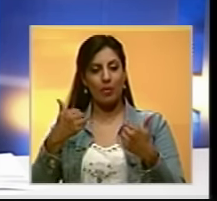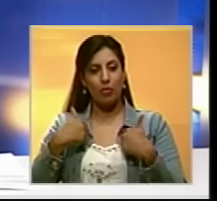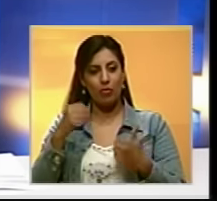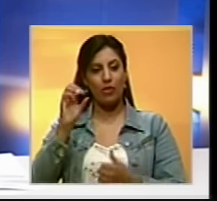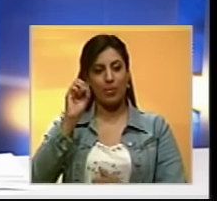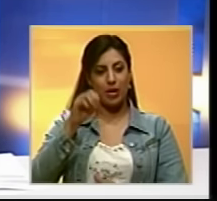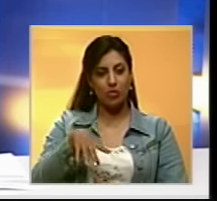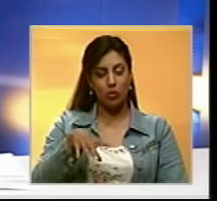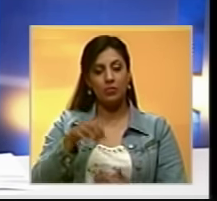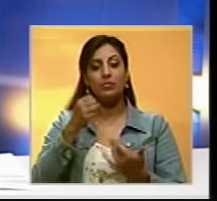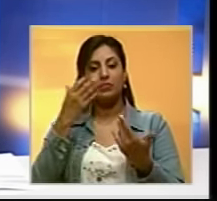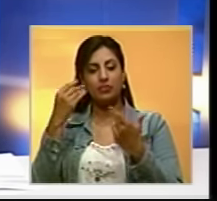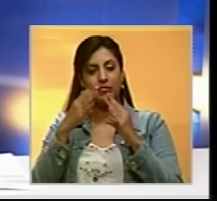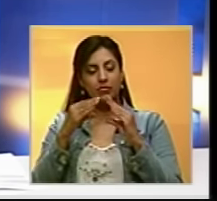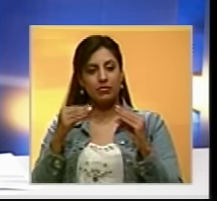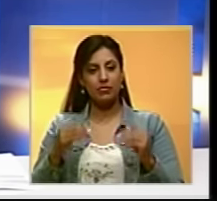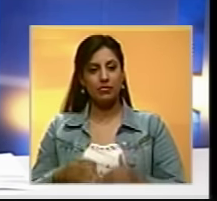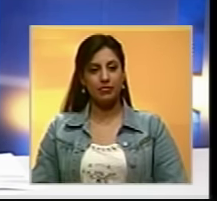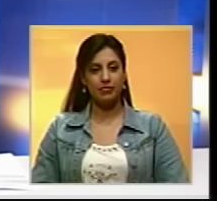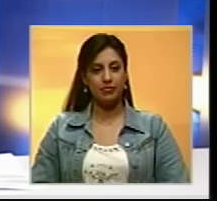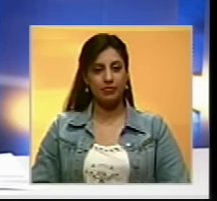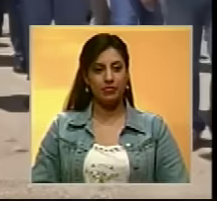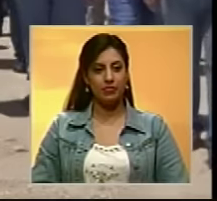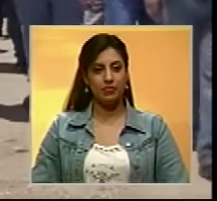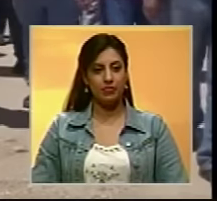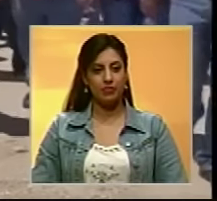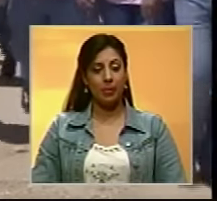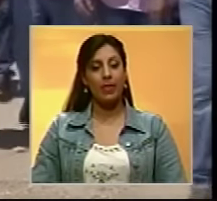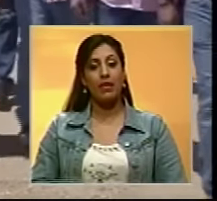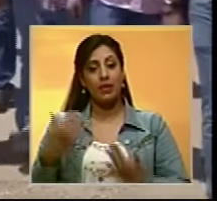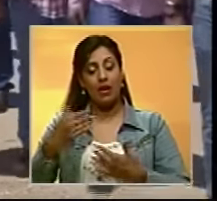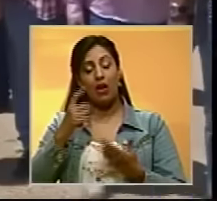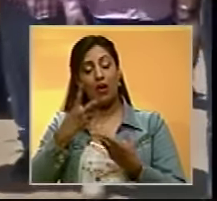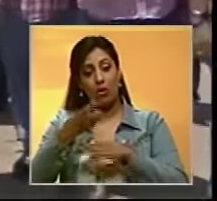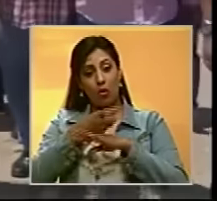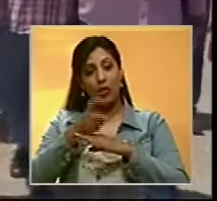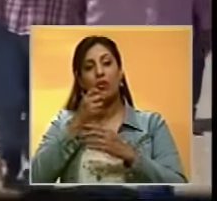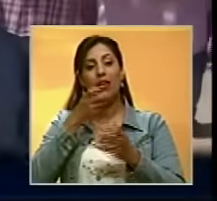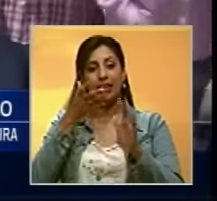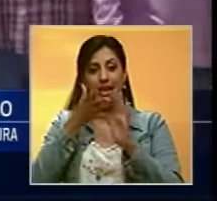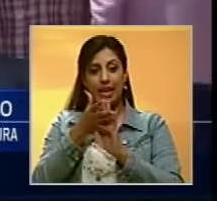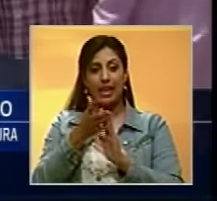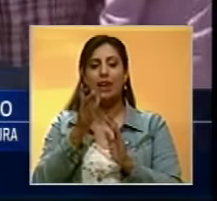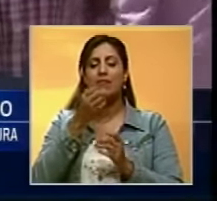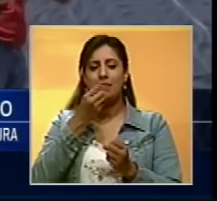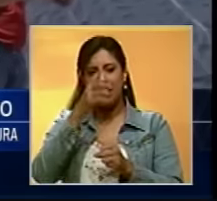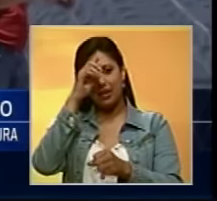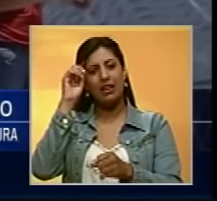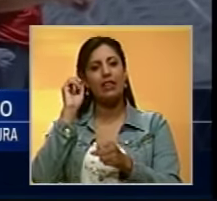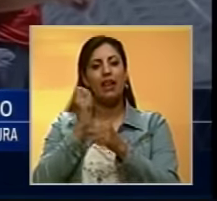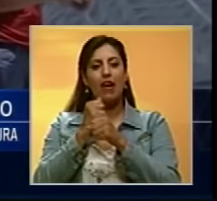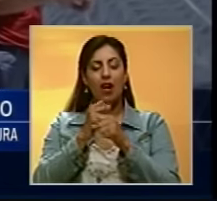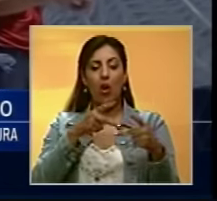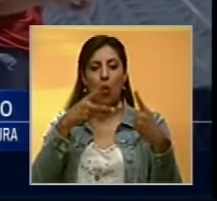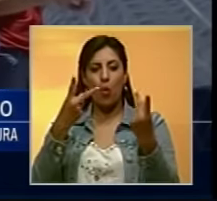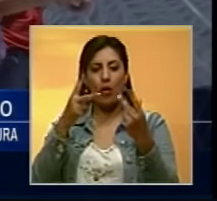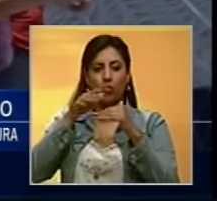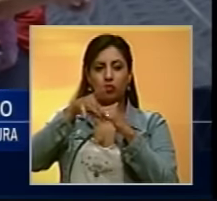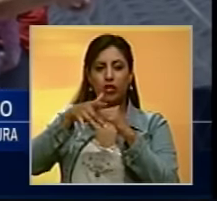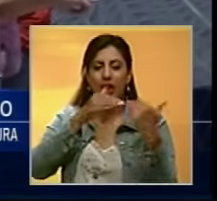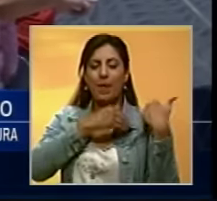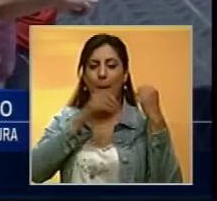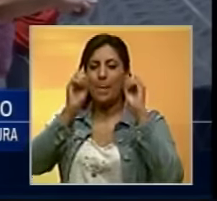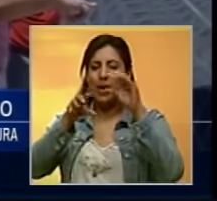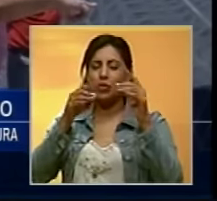basura rira briceño nos tiene la información el mandatario regional afirmó que el correcto funcionamiento del nuevo vertedero es